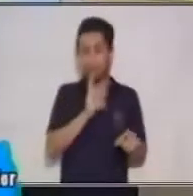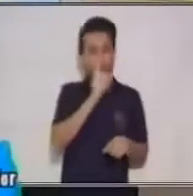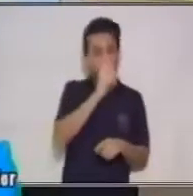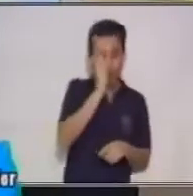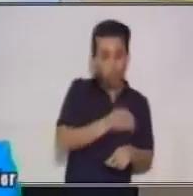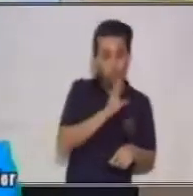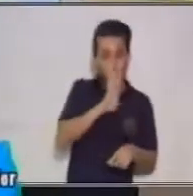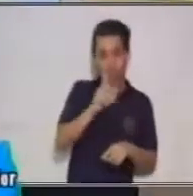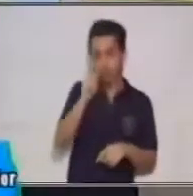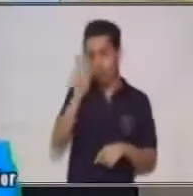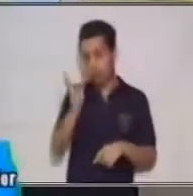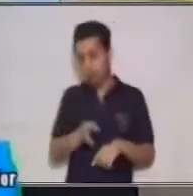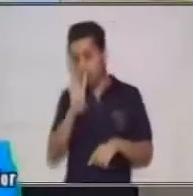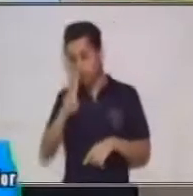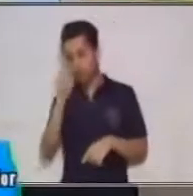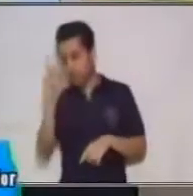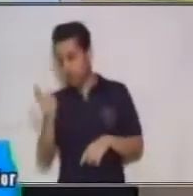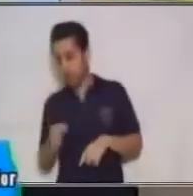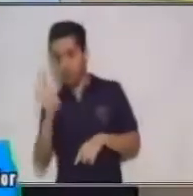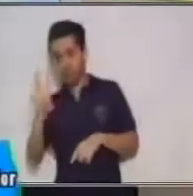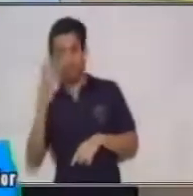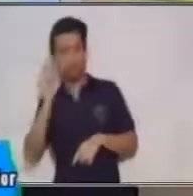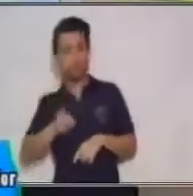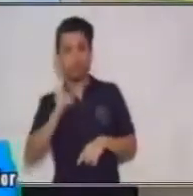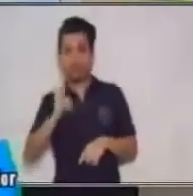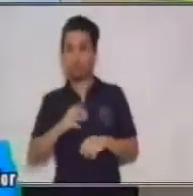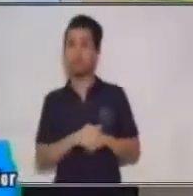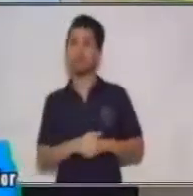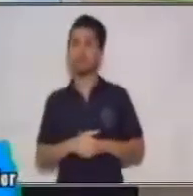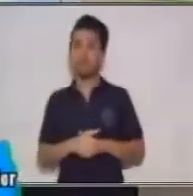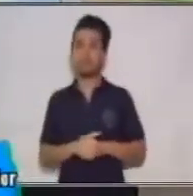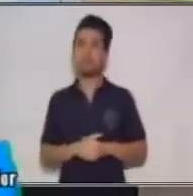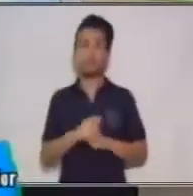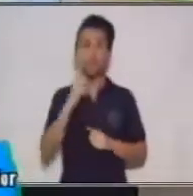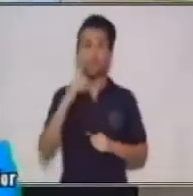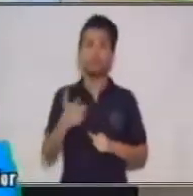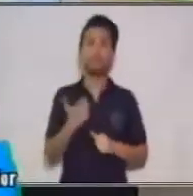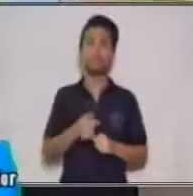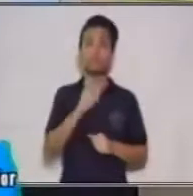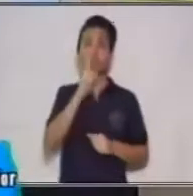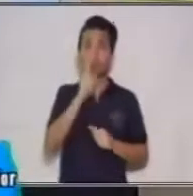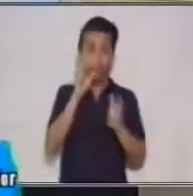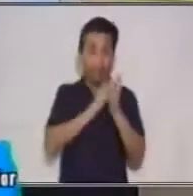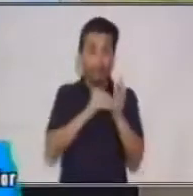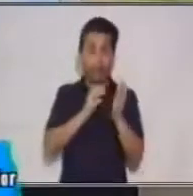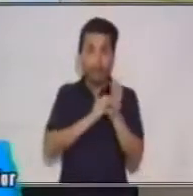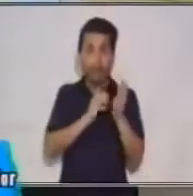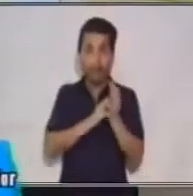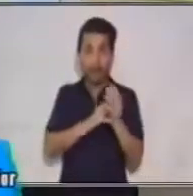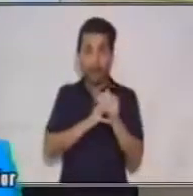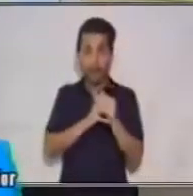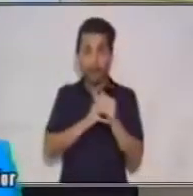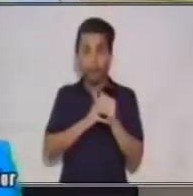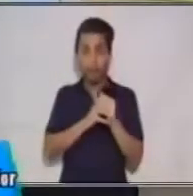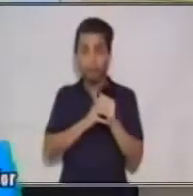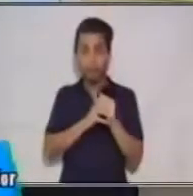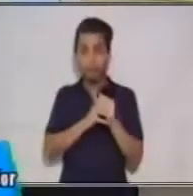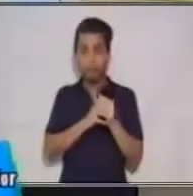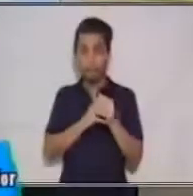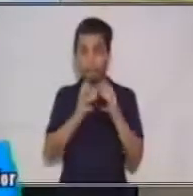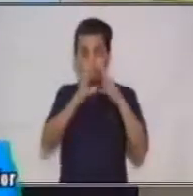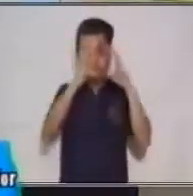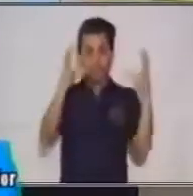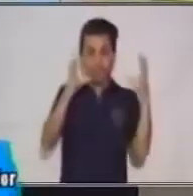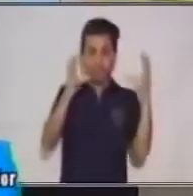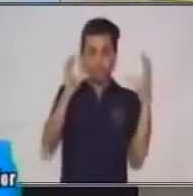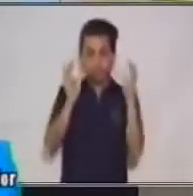que serían 4/4. Aunque sea una naranja mayor y una naranja menor, una silueta de la